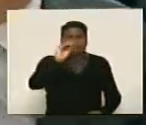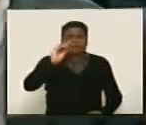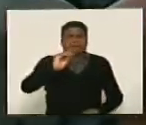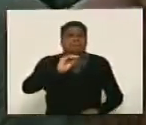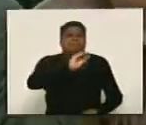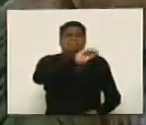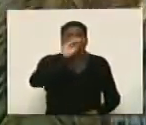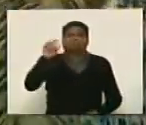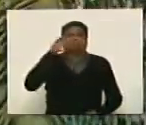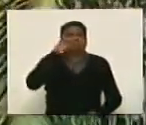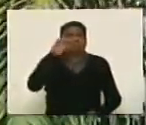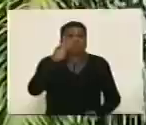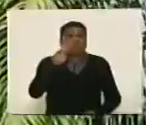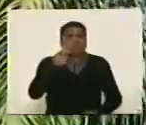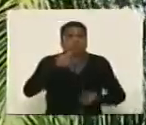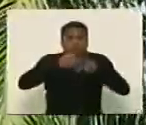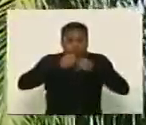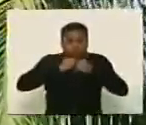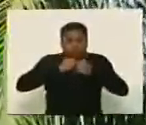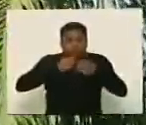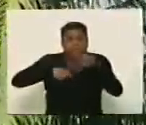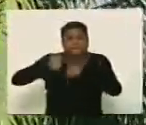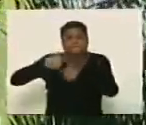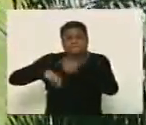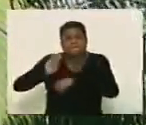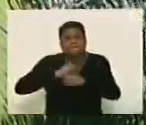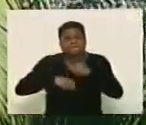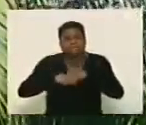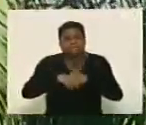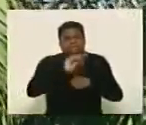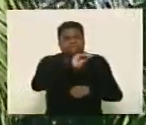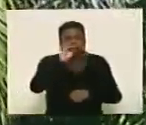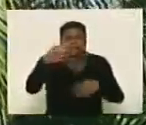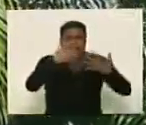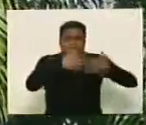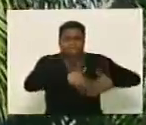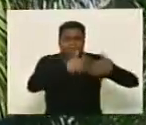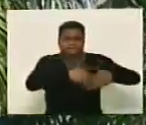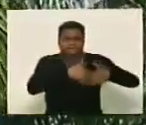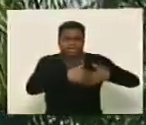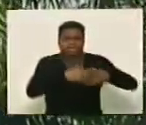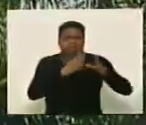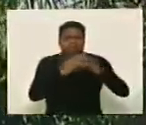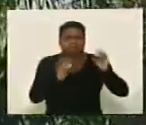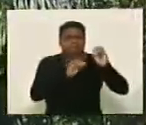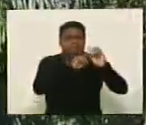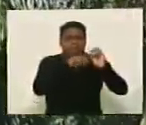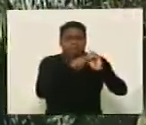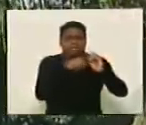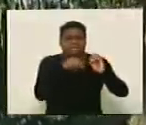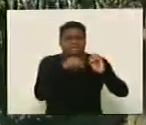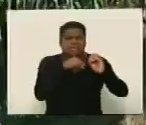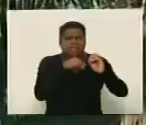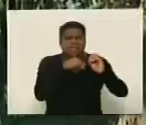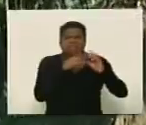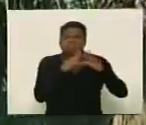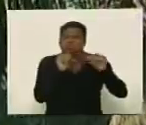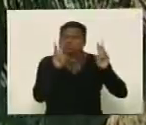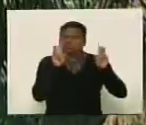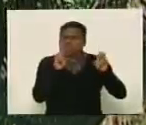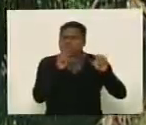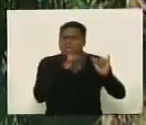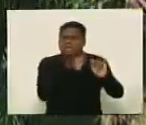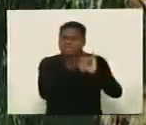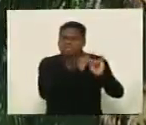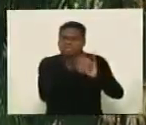preventa para convocar a importantes empresarios de lo que es la criptomoneda. Y pudiéramos preguntarnos, ¿cómo me beneficio